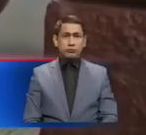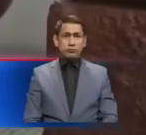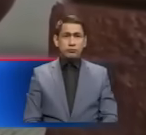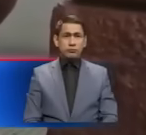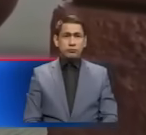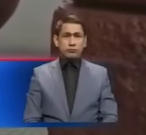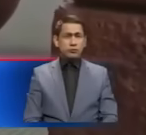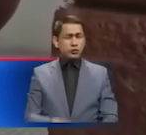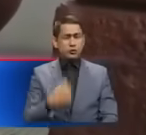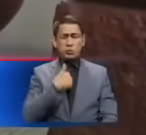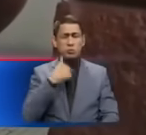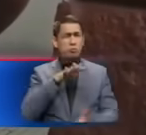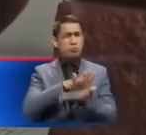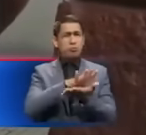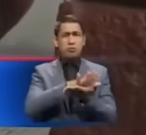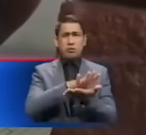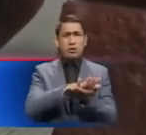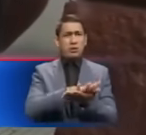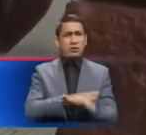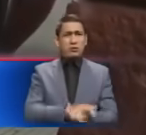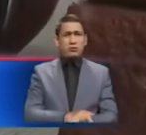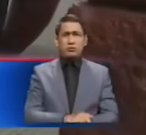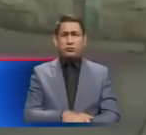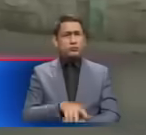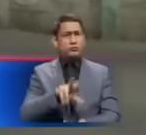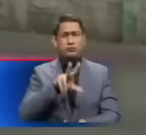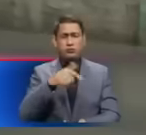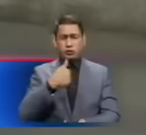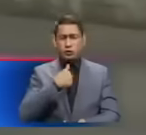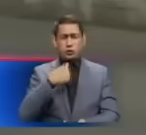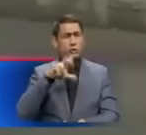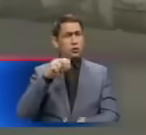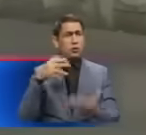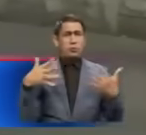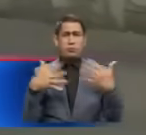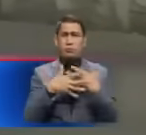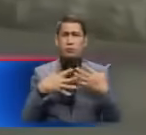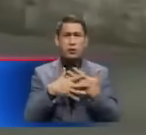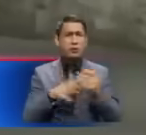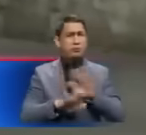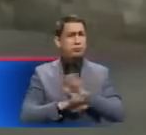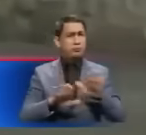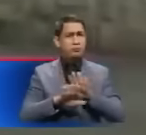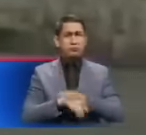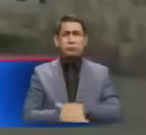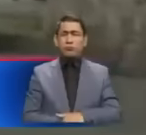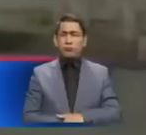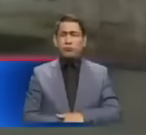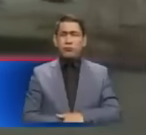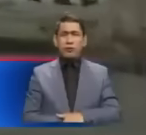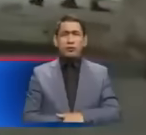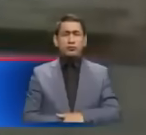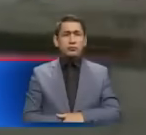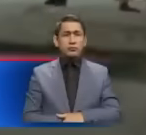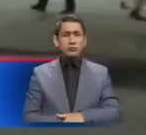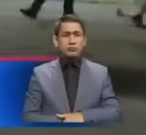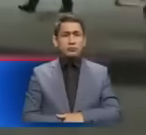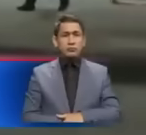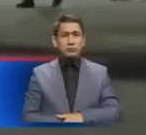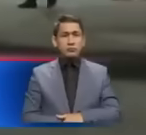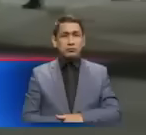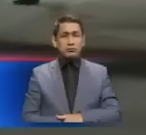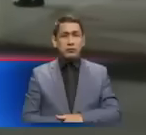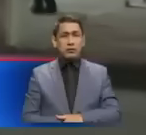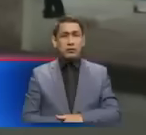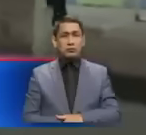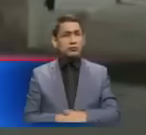Yo no me meto con nadie. Yo no tengo miedo. A mí yo no tengo miedo a nadie. Si me voy a estar de puñete yo, así como 80 años que yo tengo.